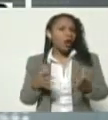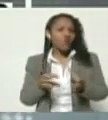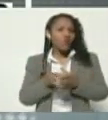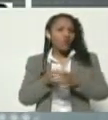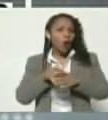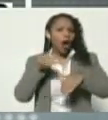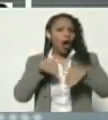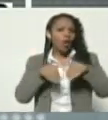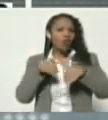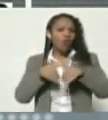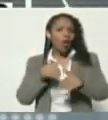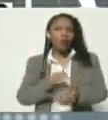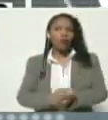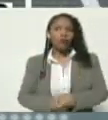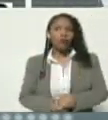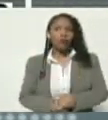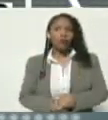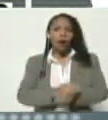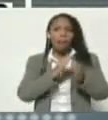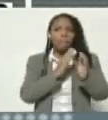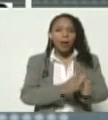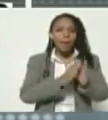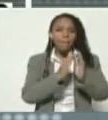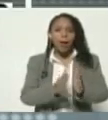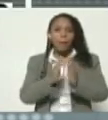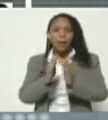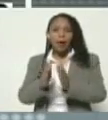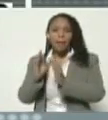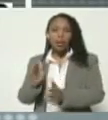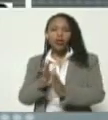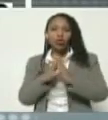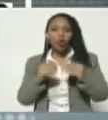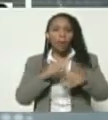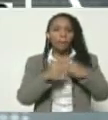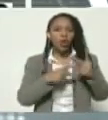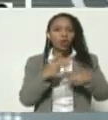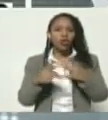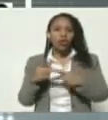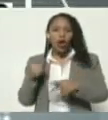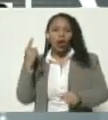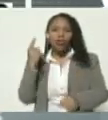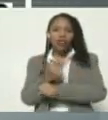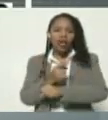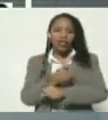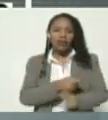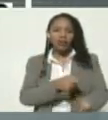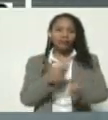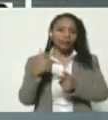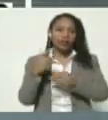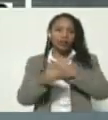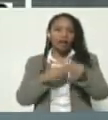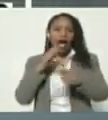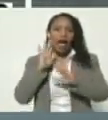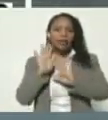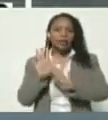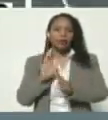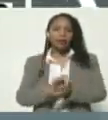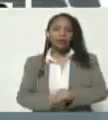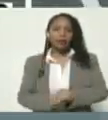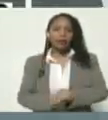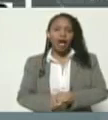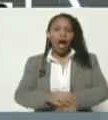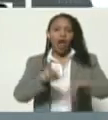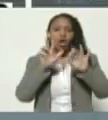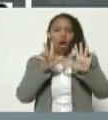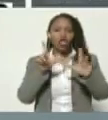Electoral a organizar todo el proceso que nos debe llevar al 8